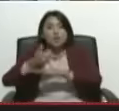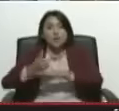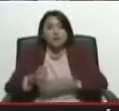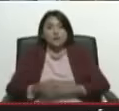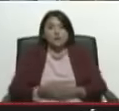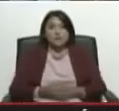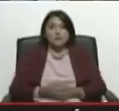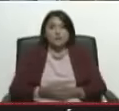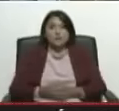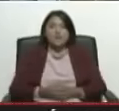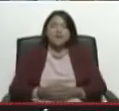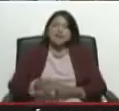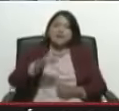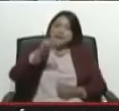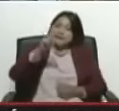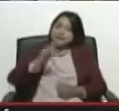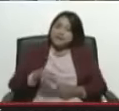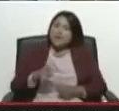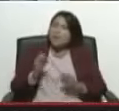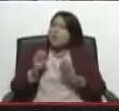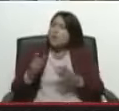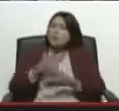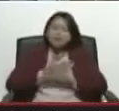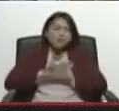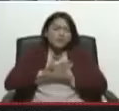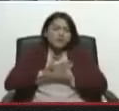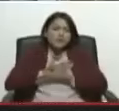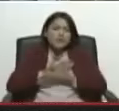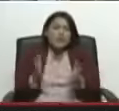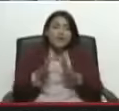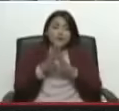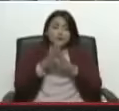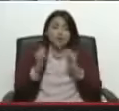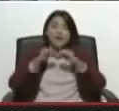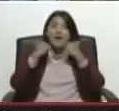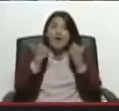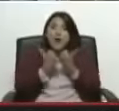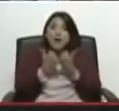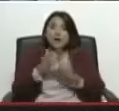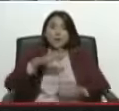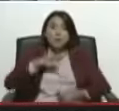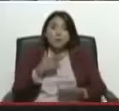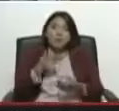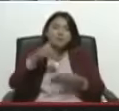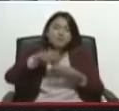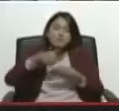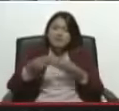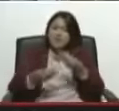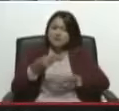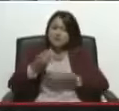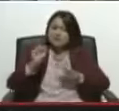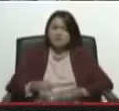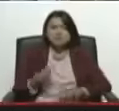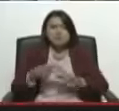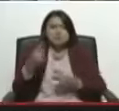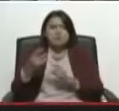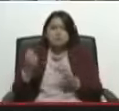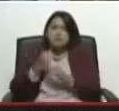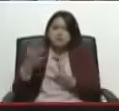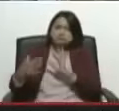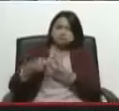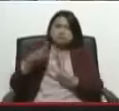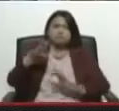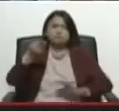sino también darle la oportunidad a todos los sectores de Venezuela de utilizar el